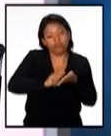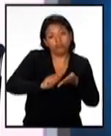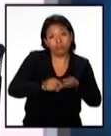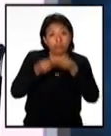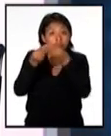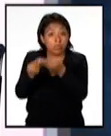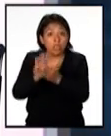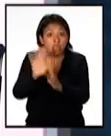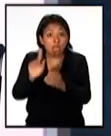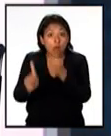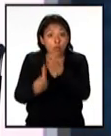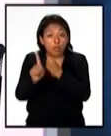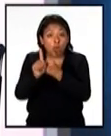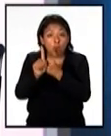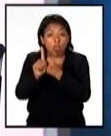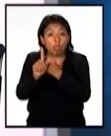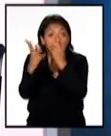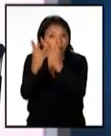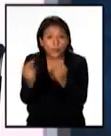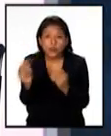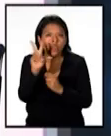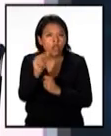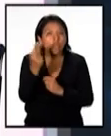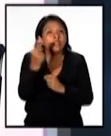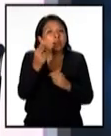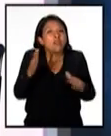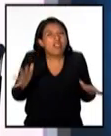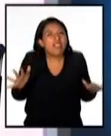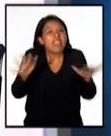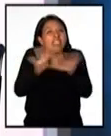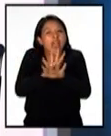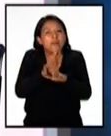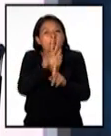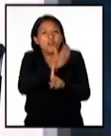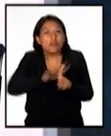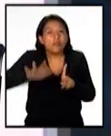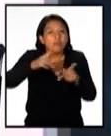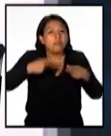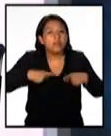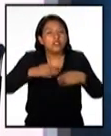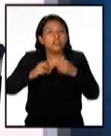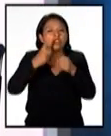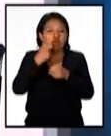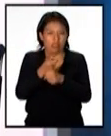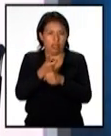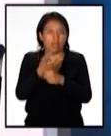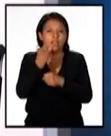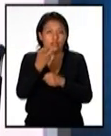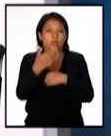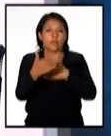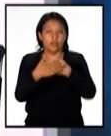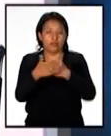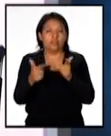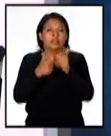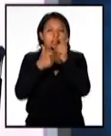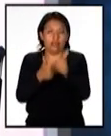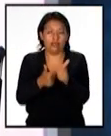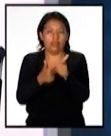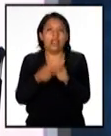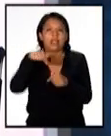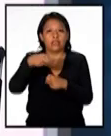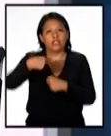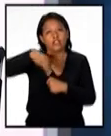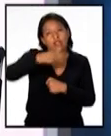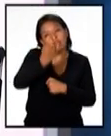Hacen falta verdaderamente transformaciones sociales de gran calado. De eso seguiremos conversando aquí en Nosotros